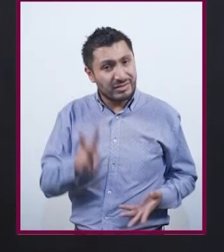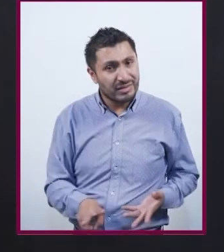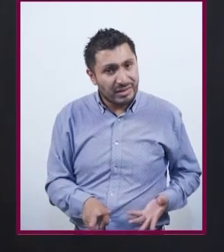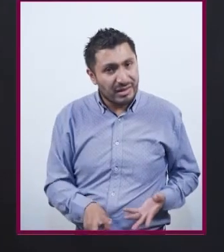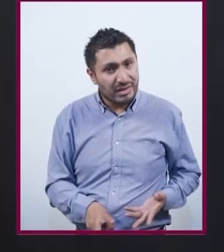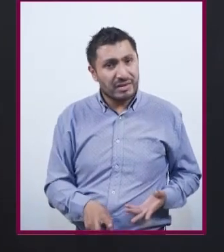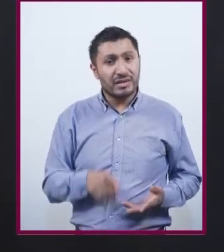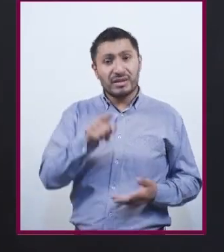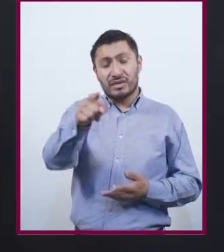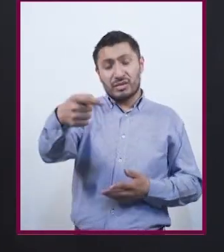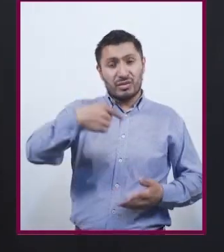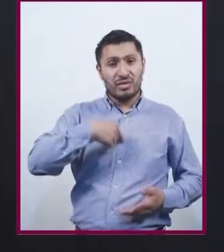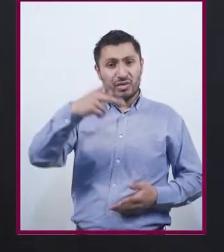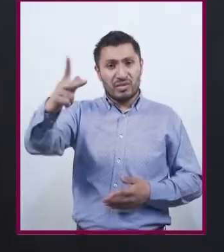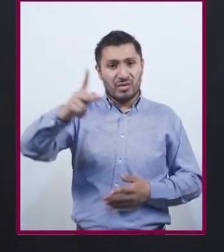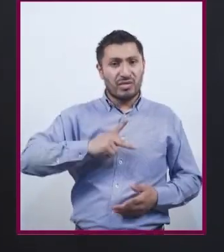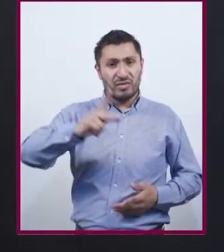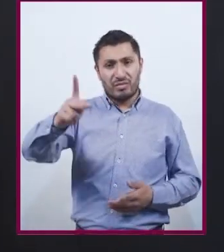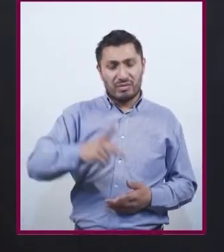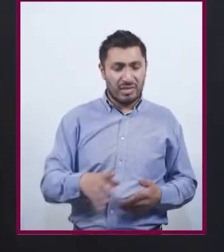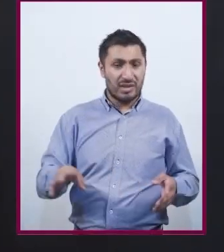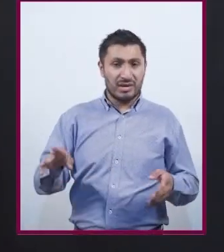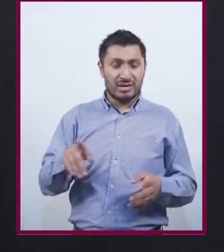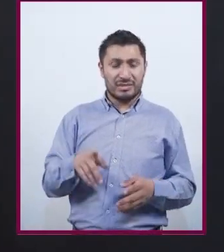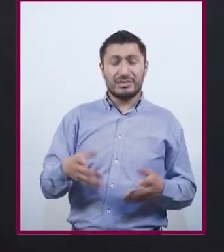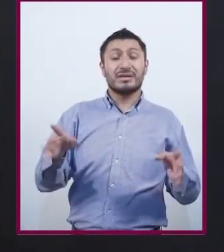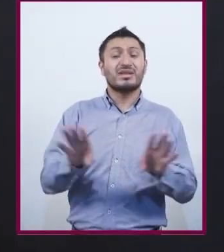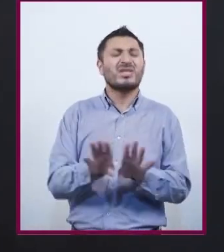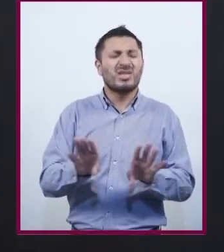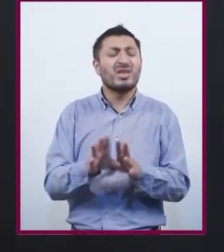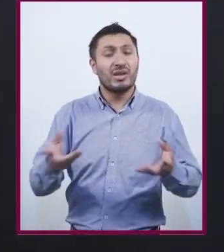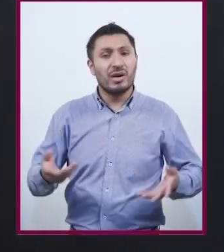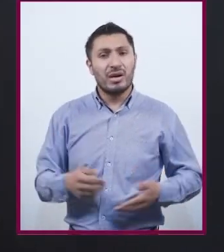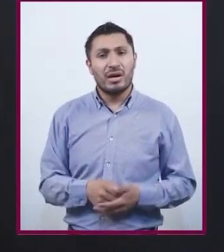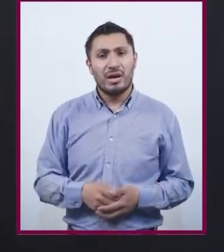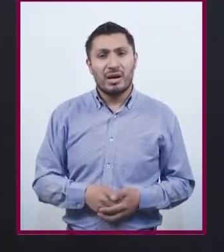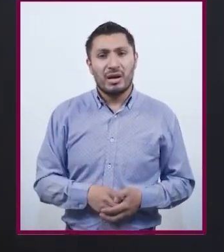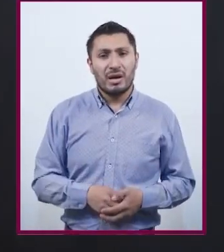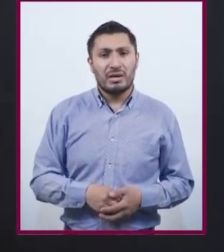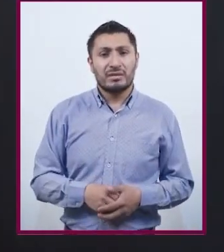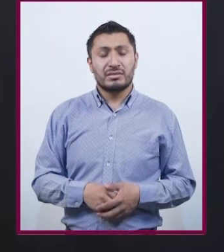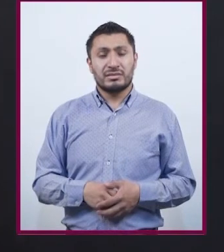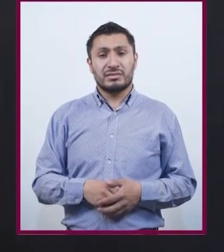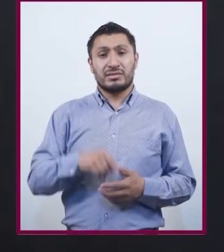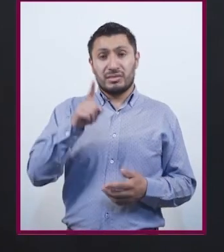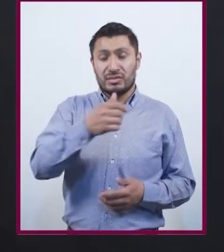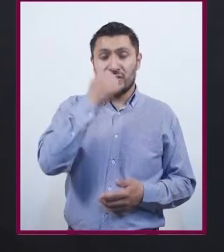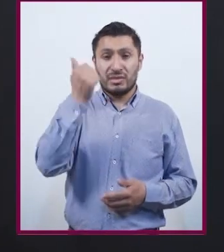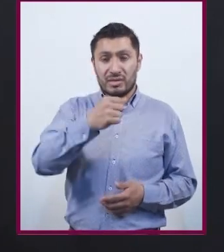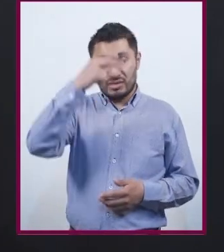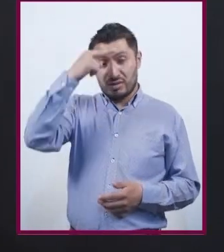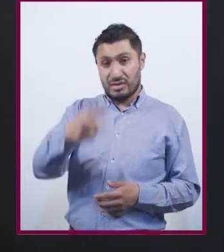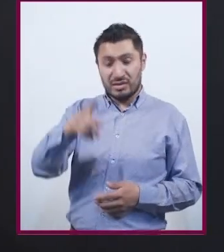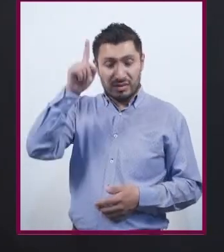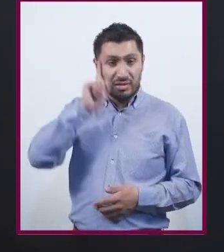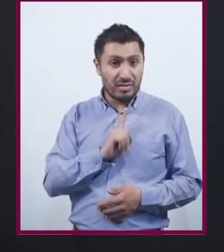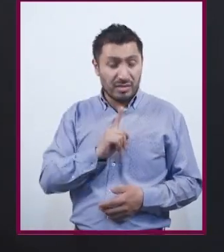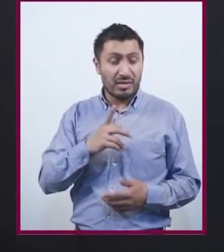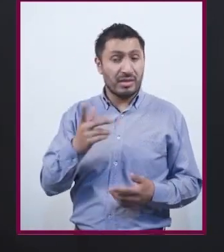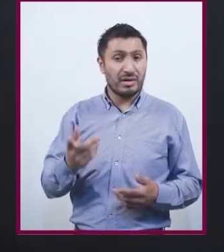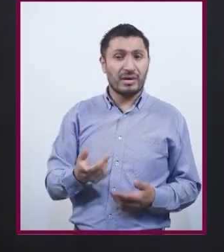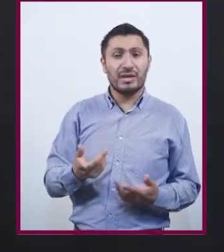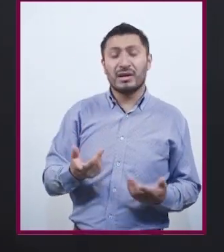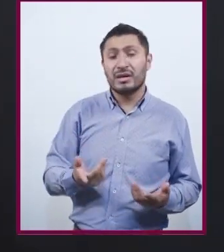haría? ¿Hasta qué punto tú y yo nos parecemos a ese asistente y a esa máquina? Una